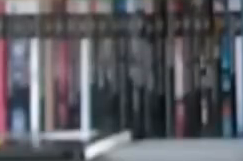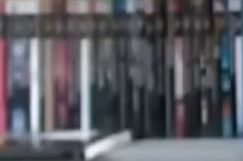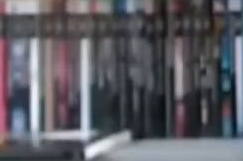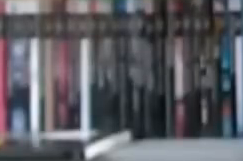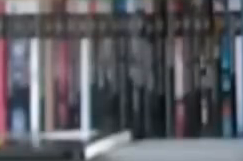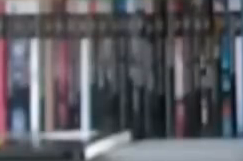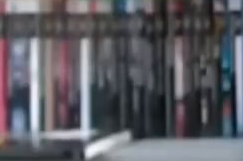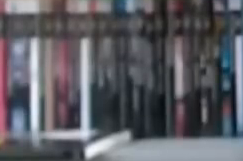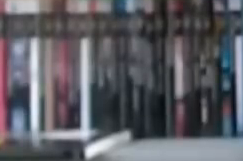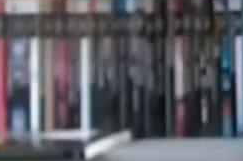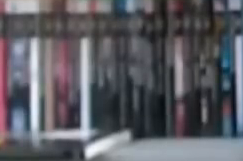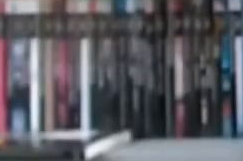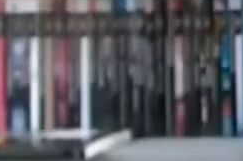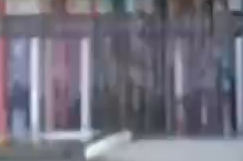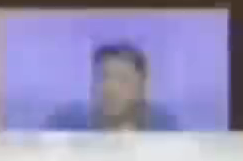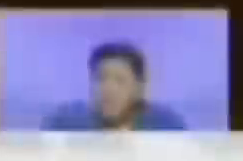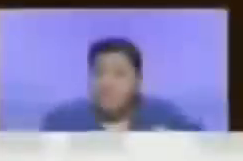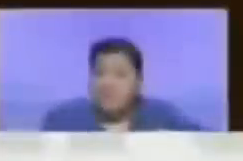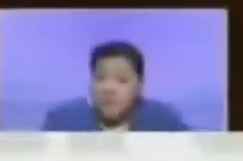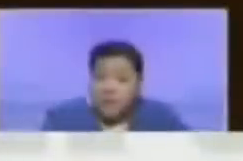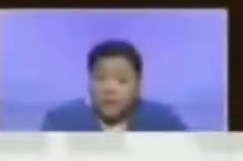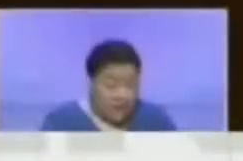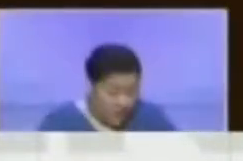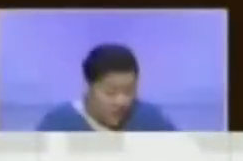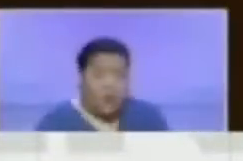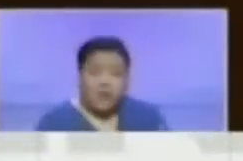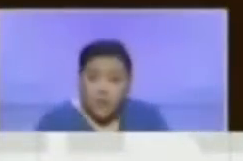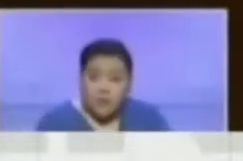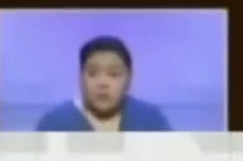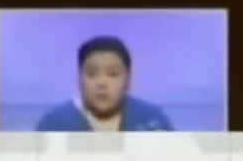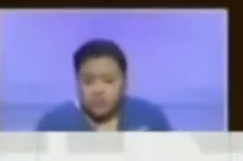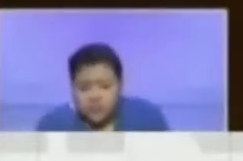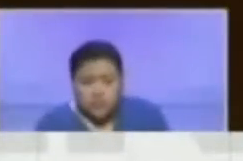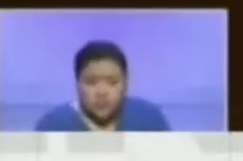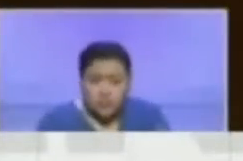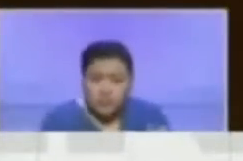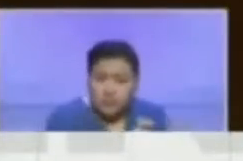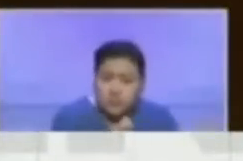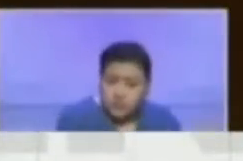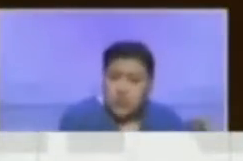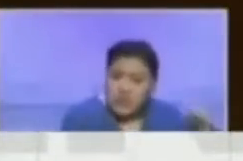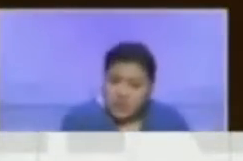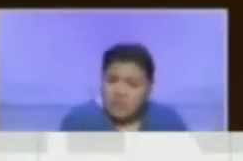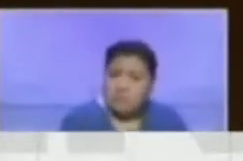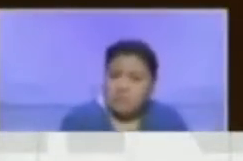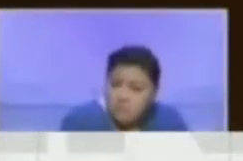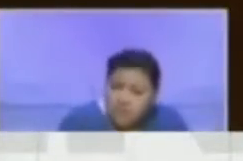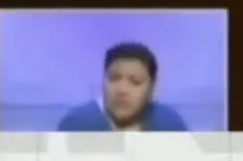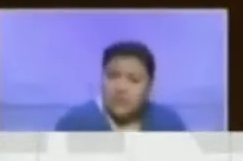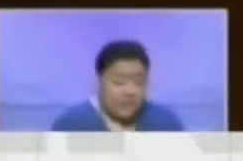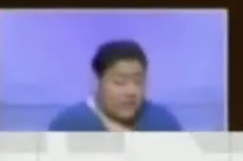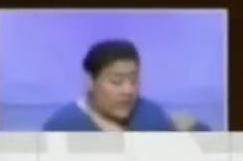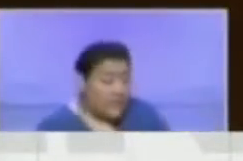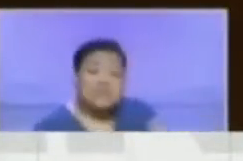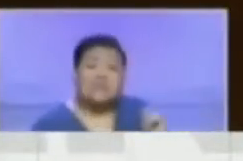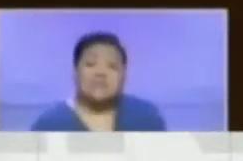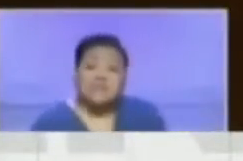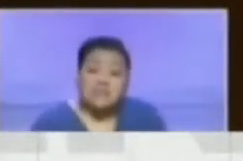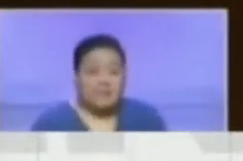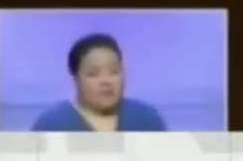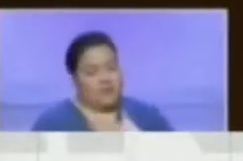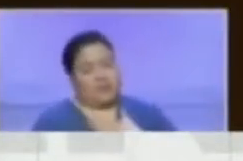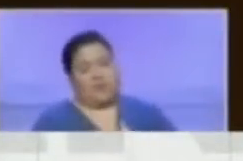en contra de la realidad, en contra del pueblo, fue la amiga de Lorenzo Córdoba Vianello, Yanine